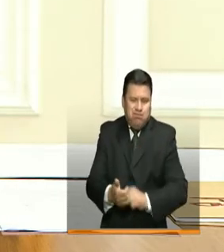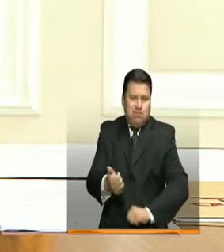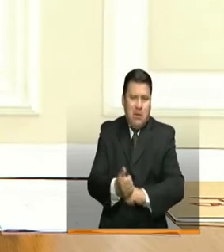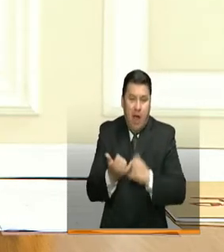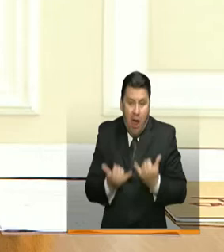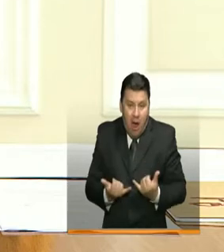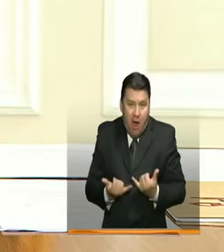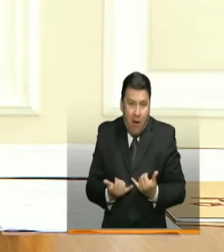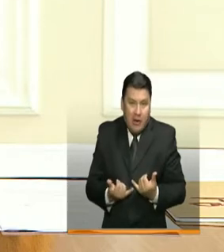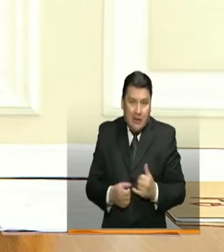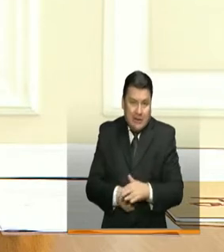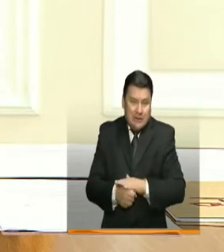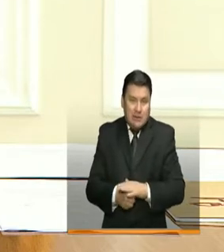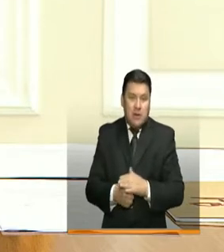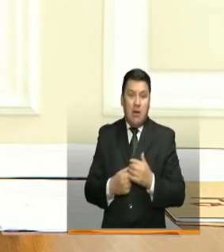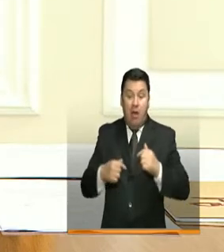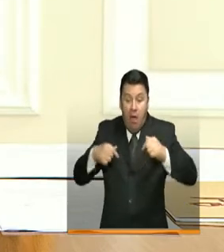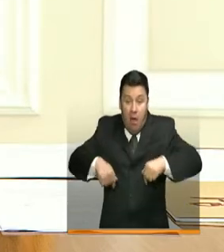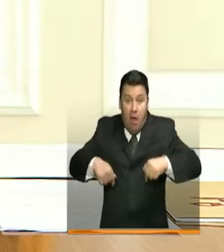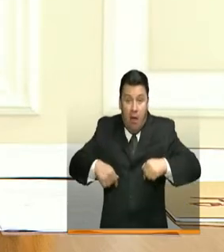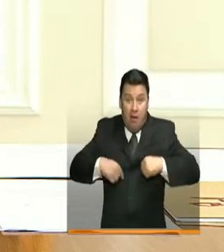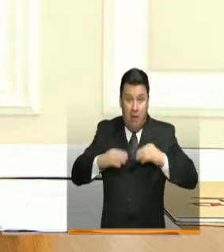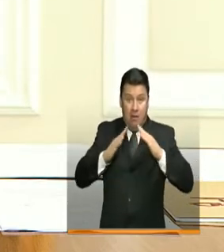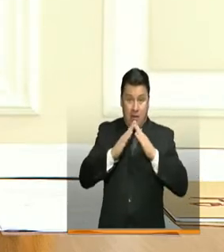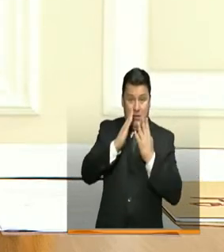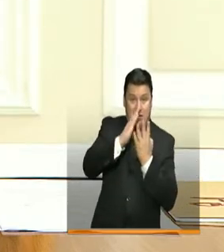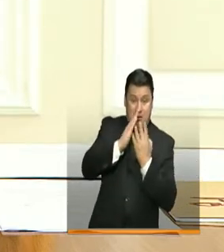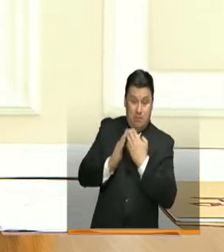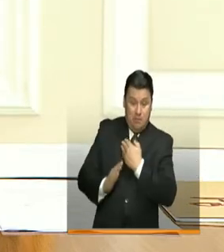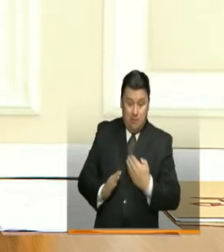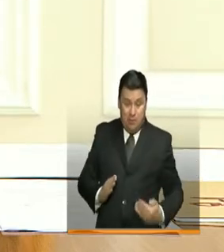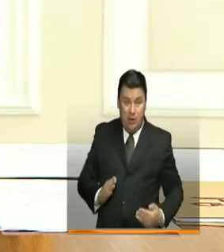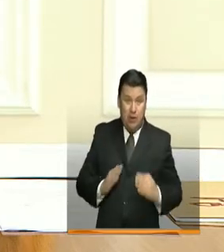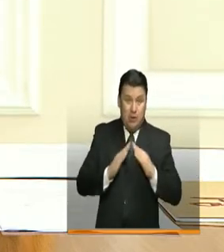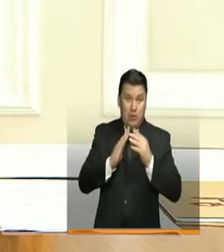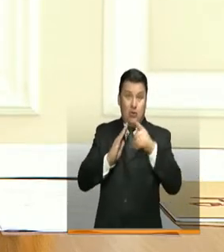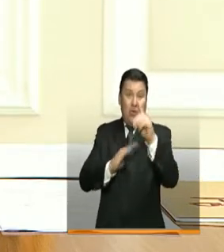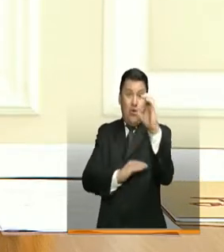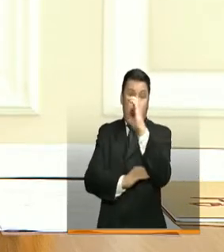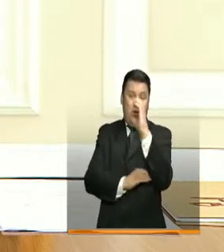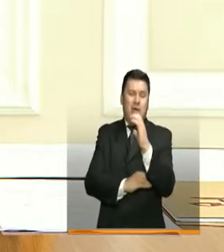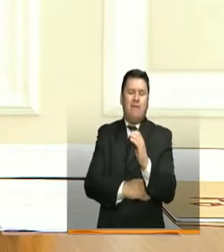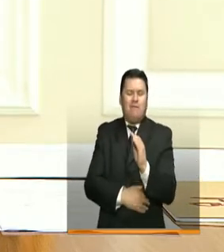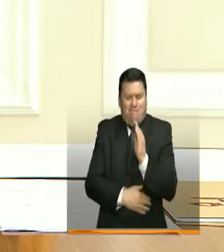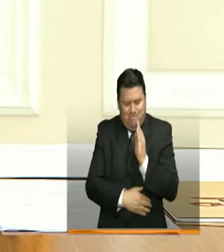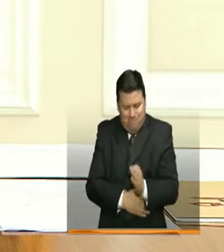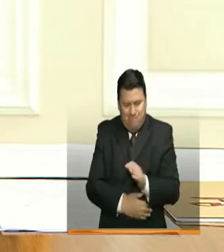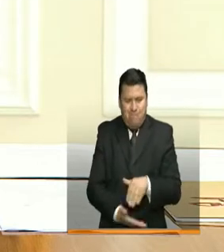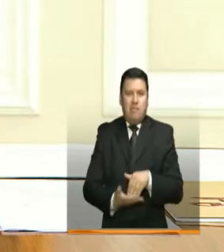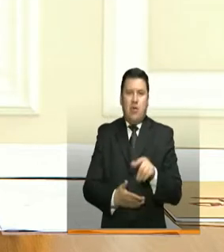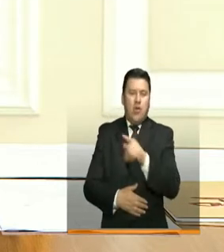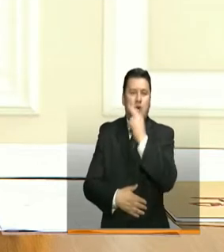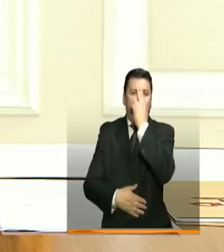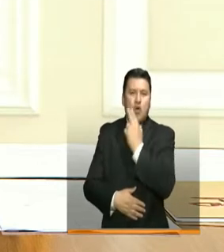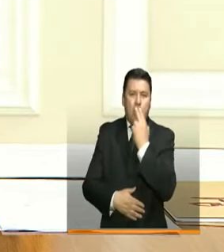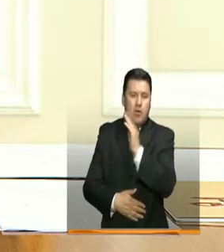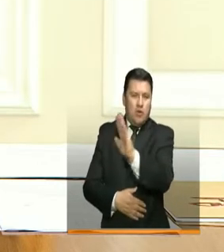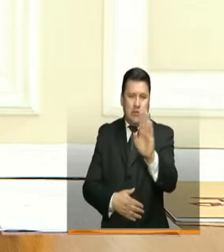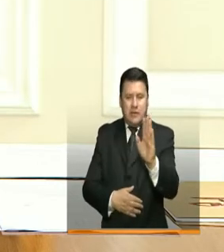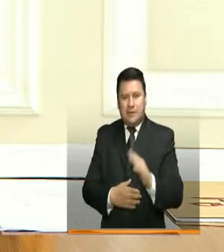momentos. Así que desde acá, desde la Casa de Nariño, la casa de todos los colombianos, nosotros les reafirmamos el compromiso con